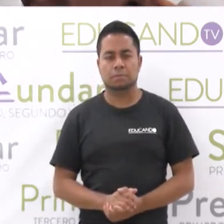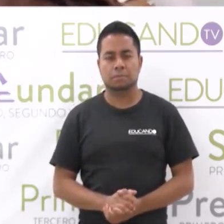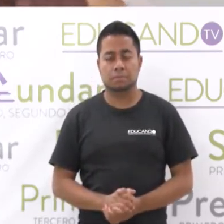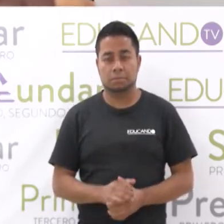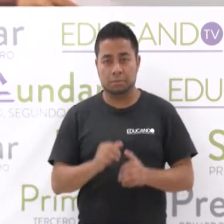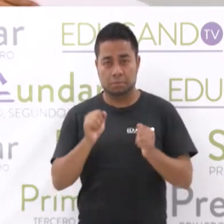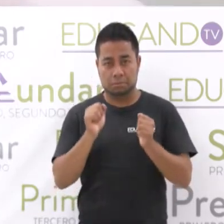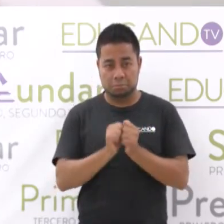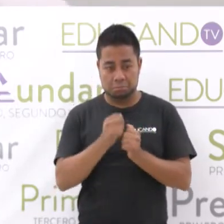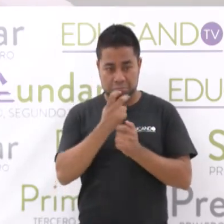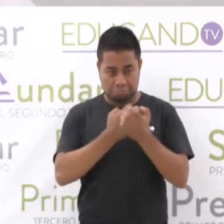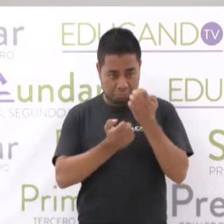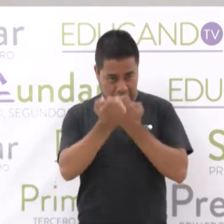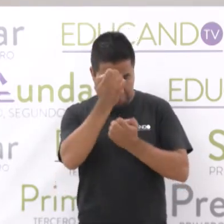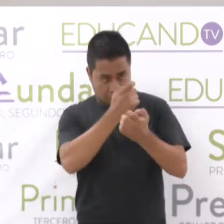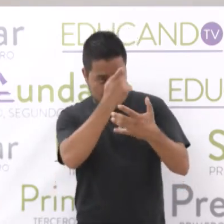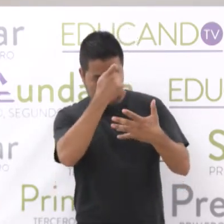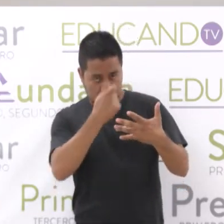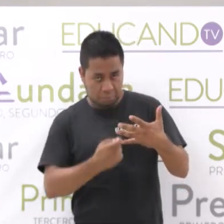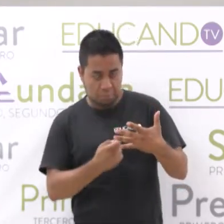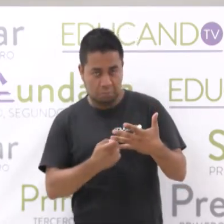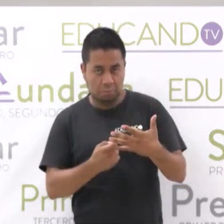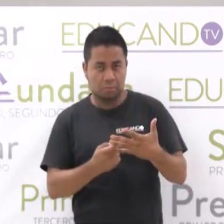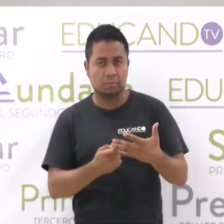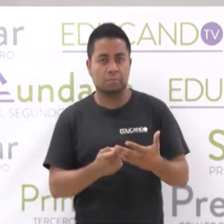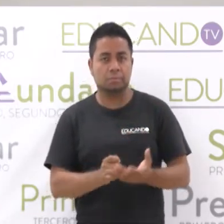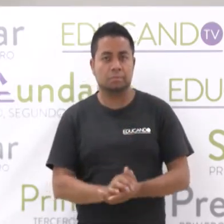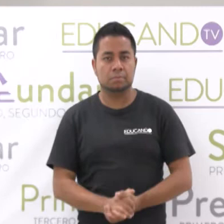y a partir de este análisis